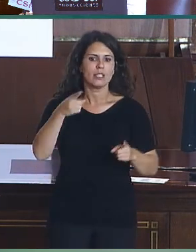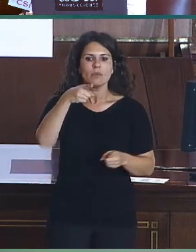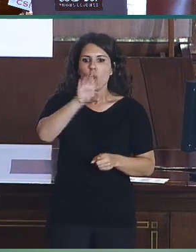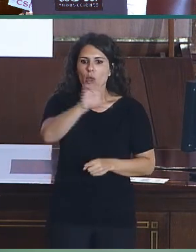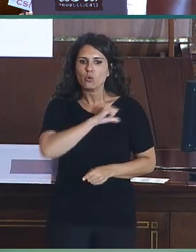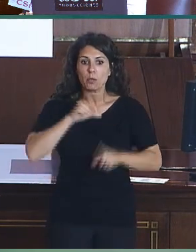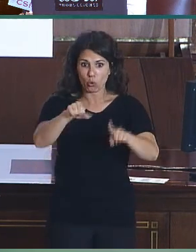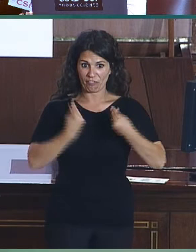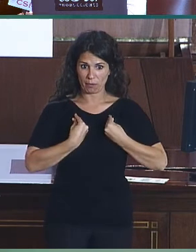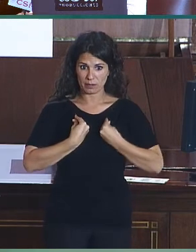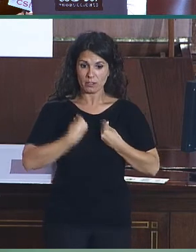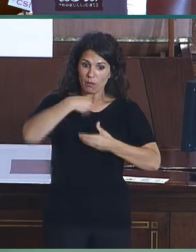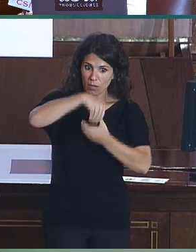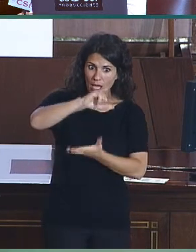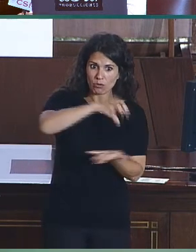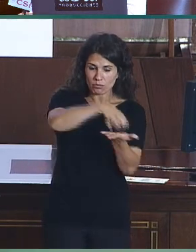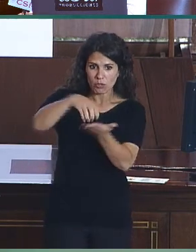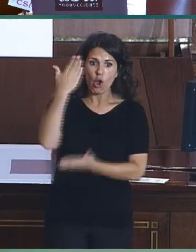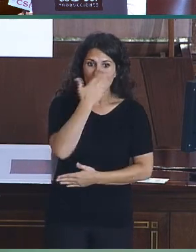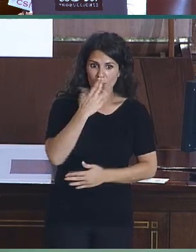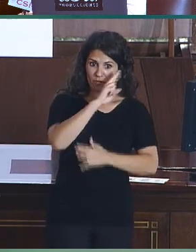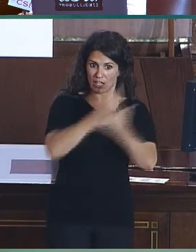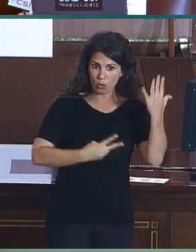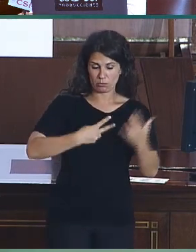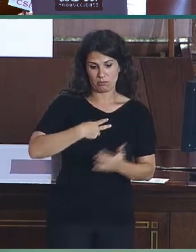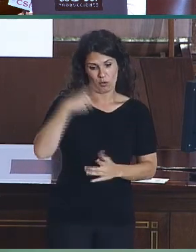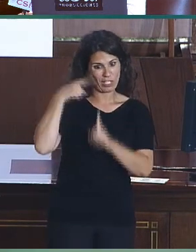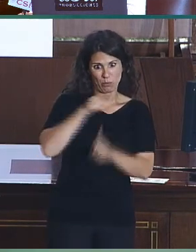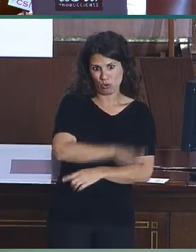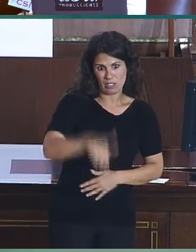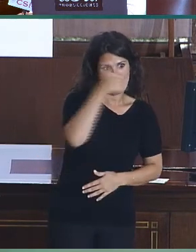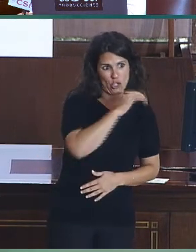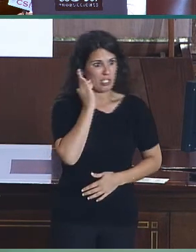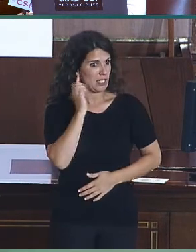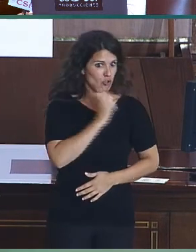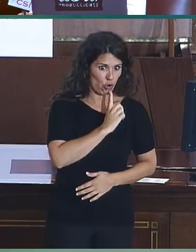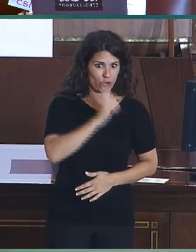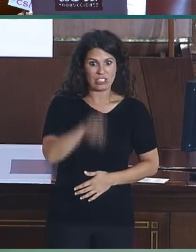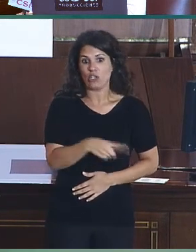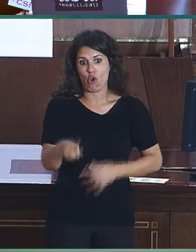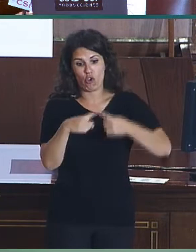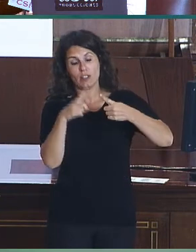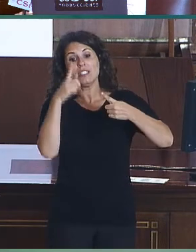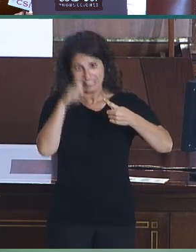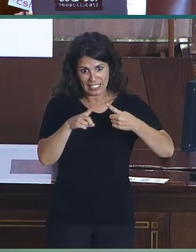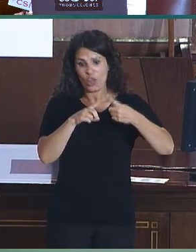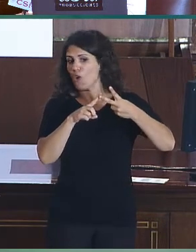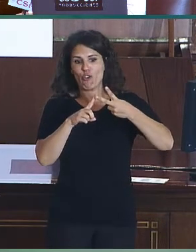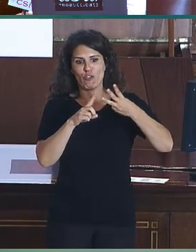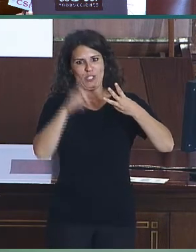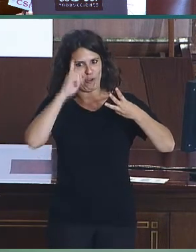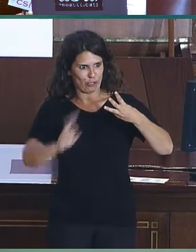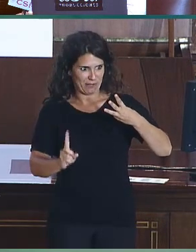para niños y niñas sordas. Y otras preguntas, en cambio, las ideamos